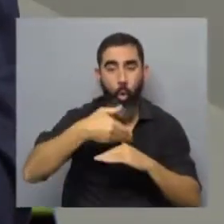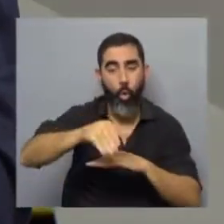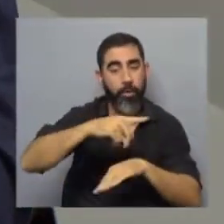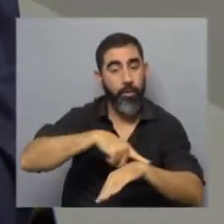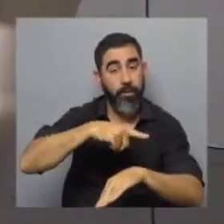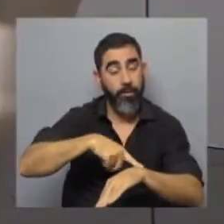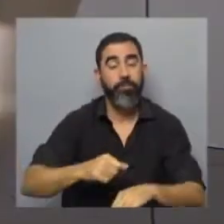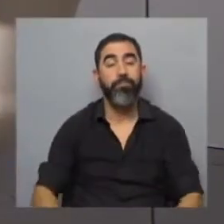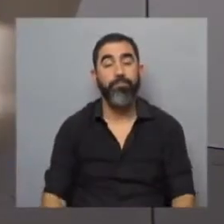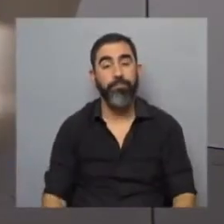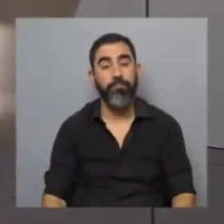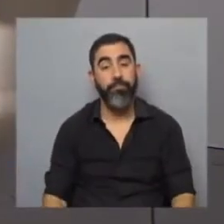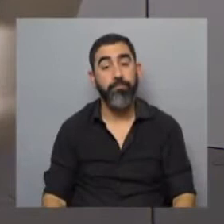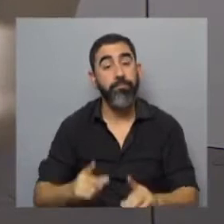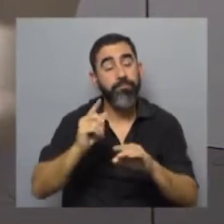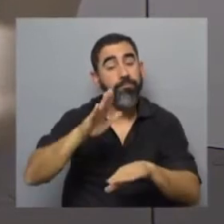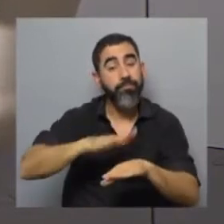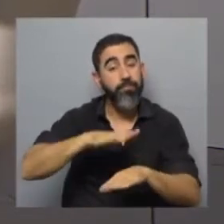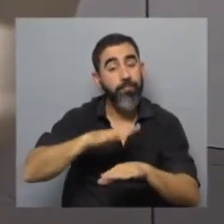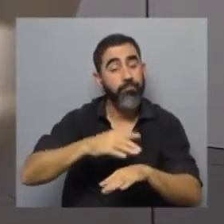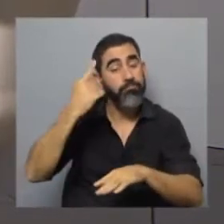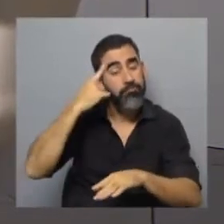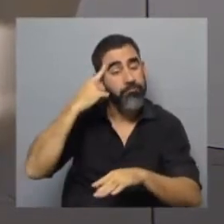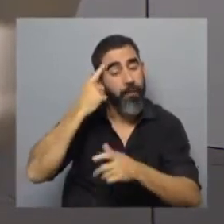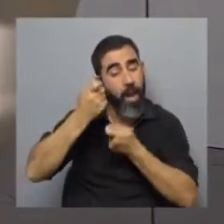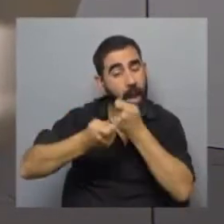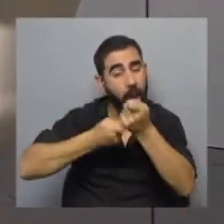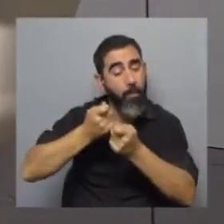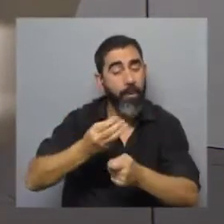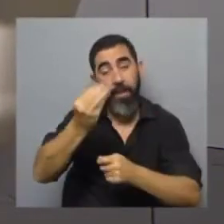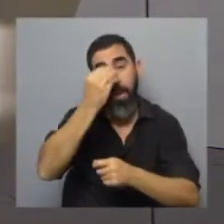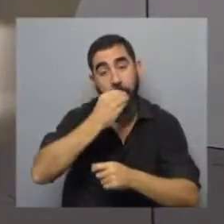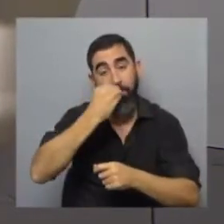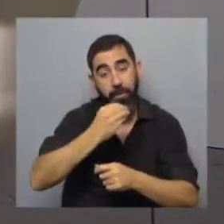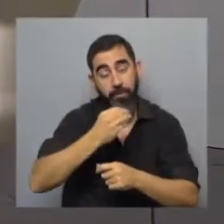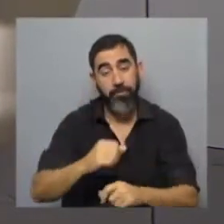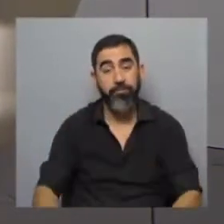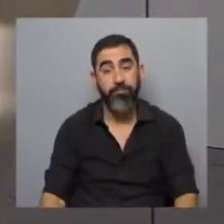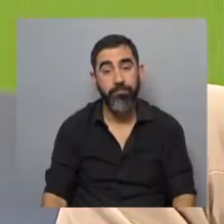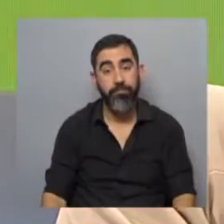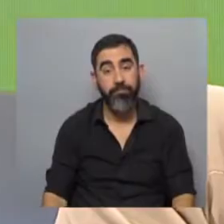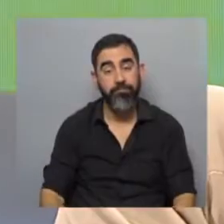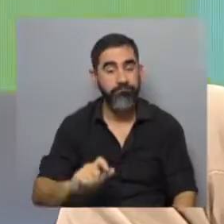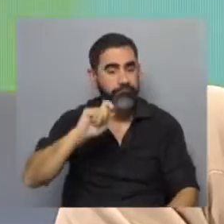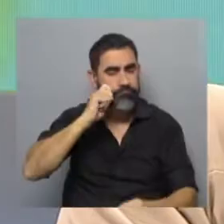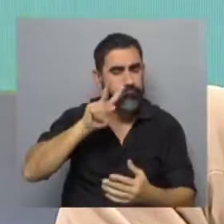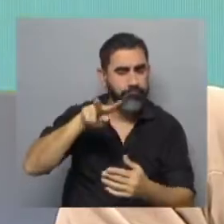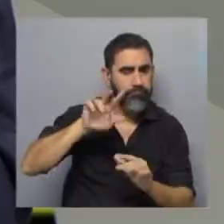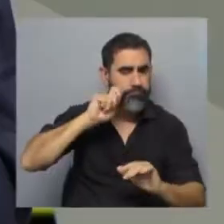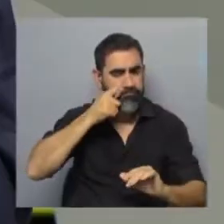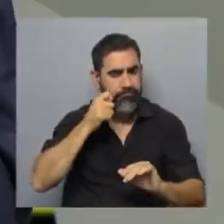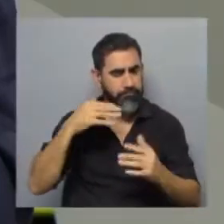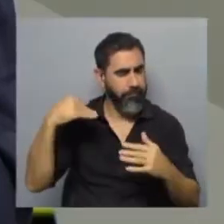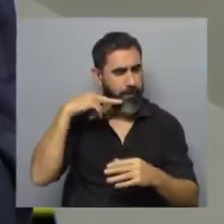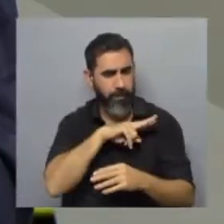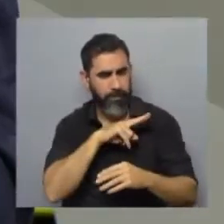si realmente influyen a la hora de, claro. De pensar en los aportes nutricionales, realmente la apariencia, o sea, las bueno, apariencias eso también, engañan.